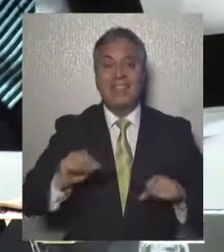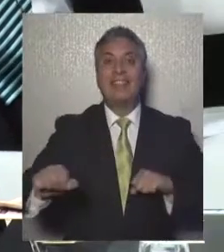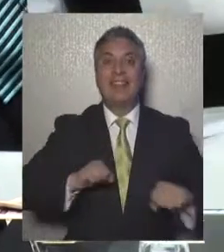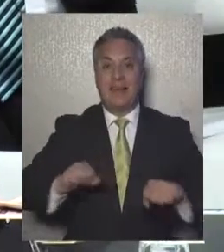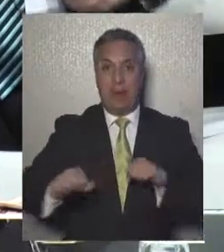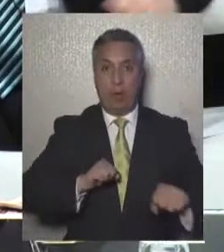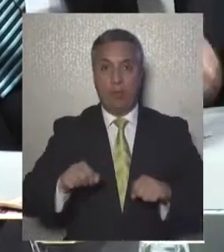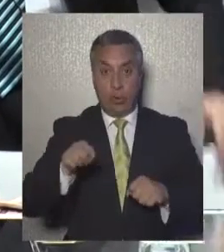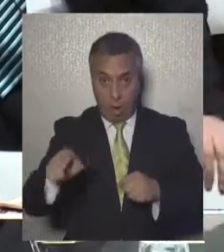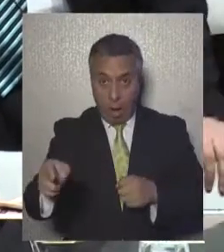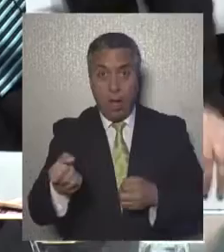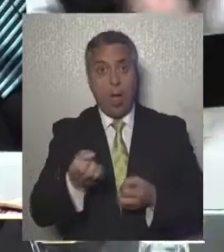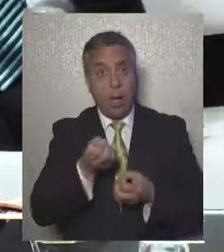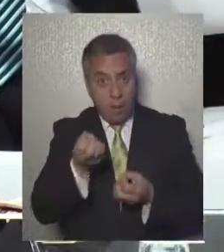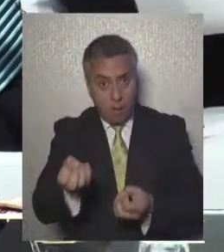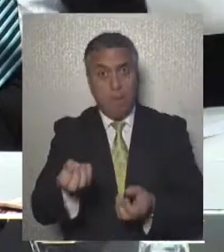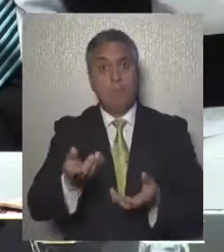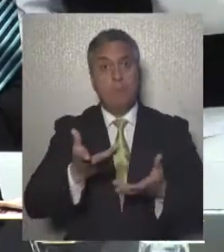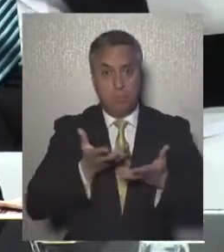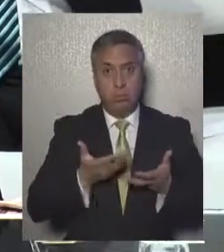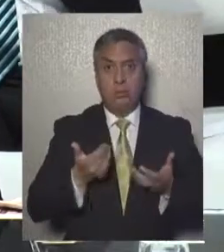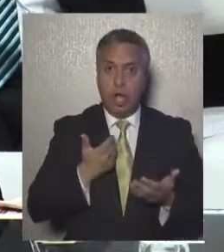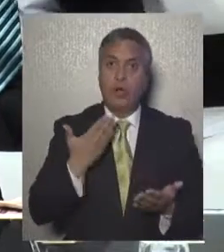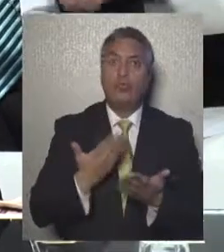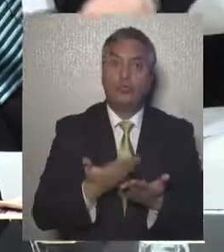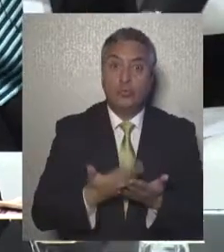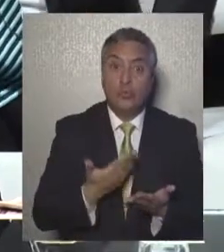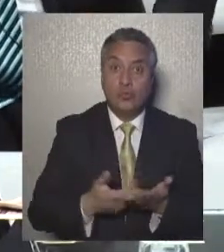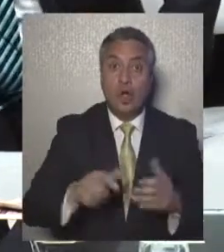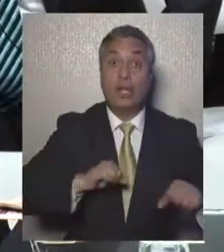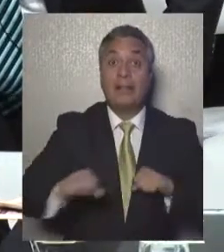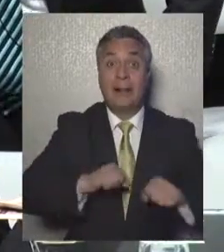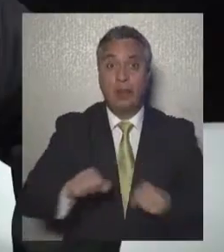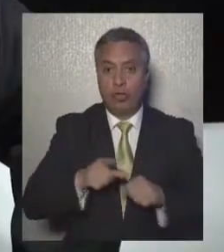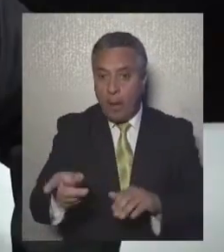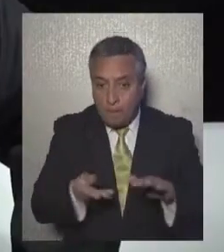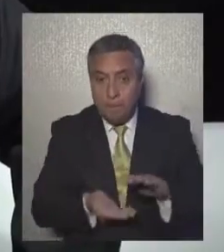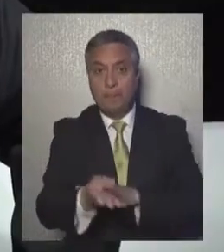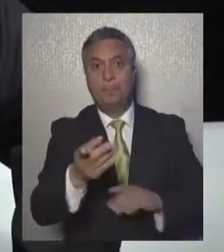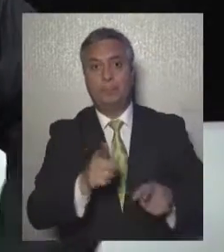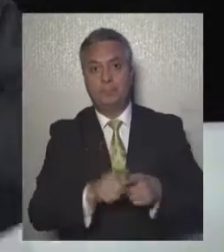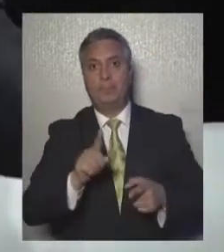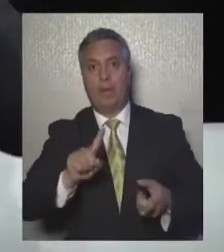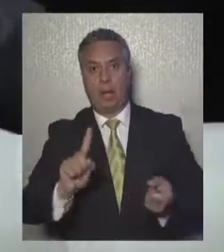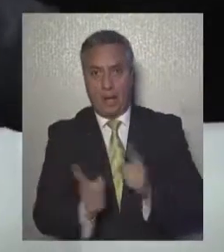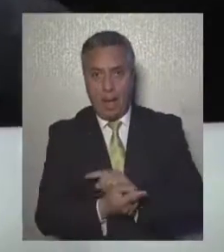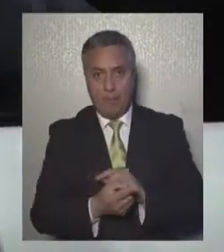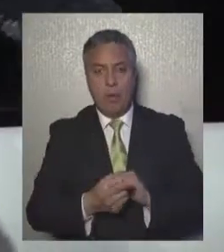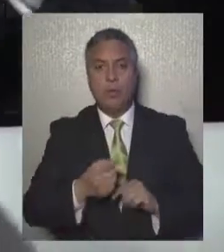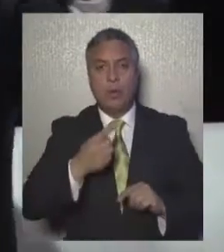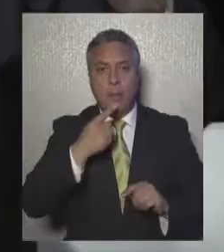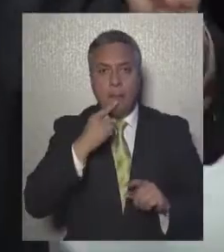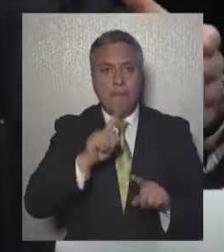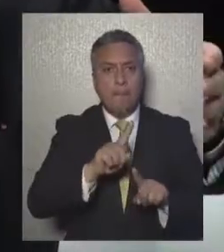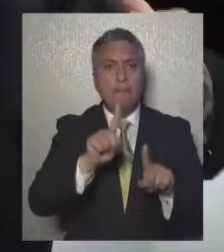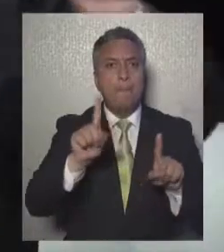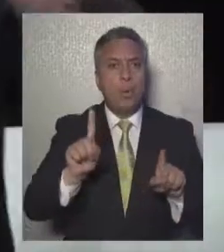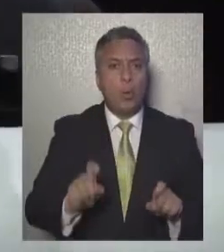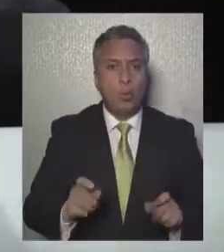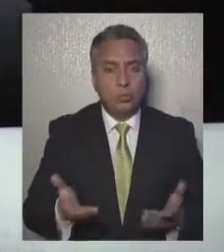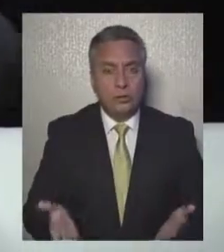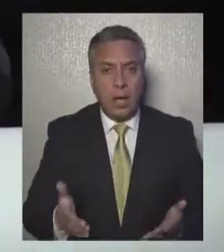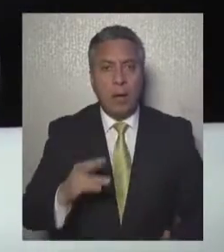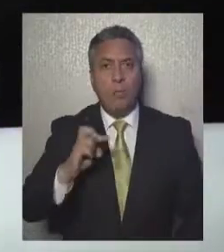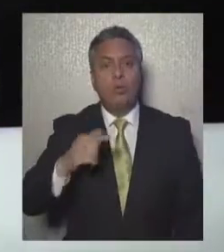me lo confesó él. Se aprovechó del terremoto para pasar ese cambio. Pero la pregunta es, ¿por qué entonces hoy